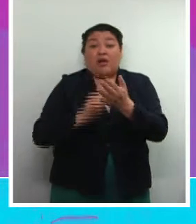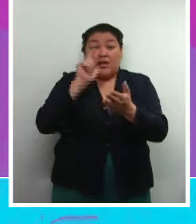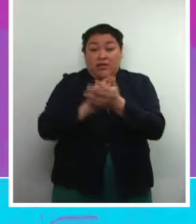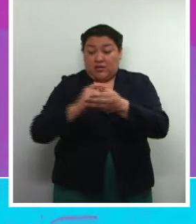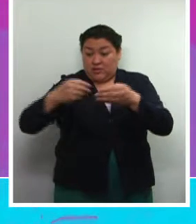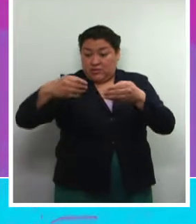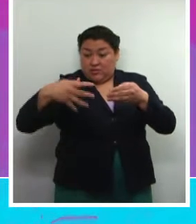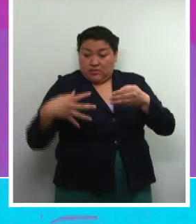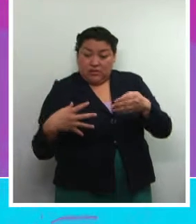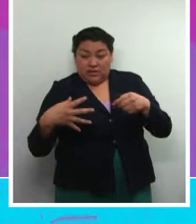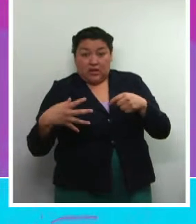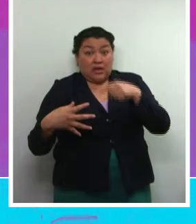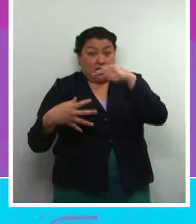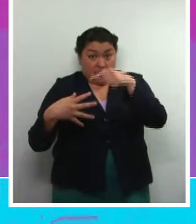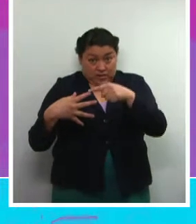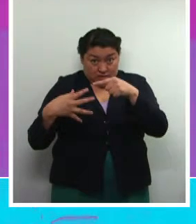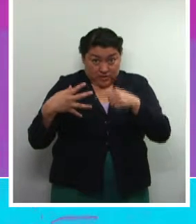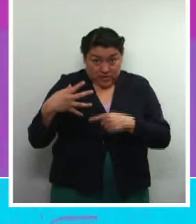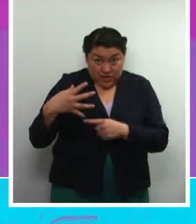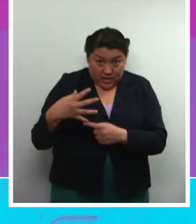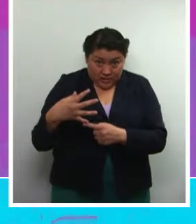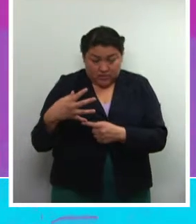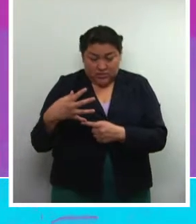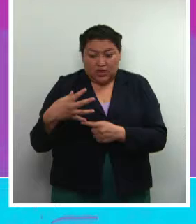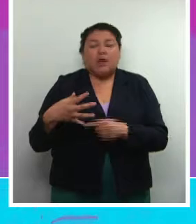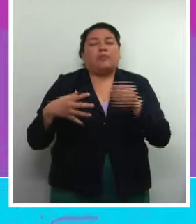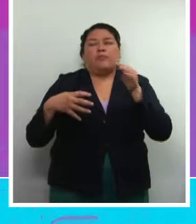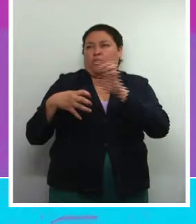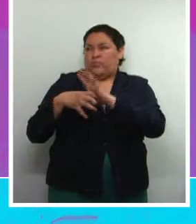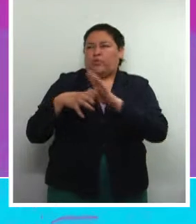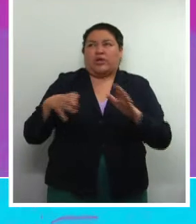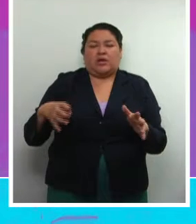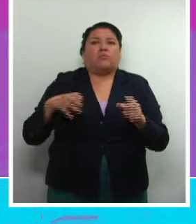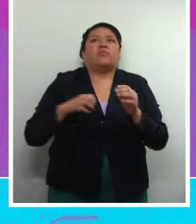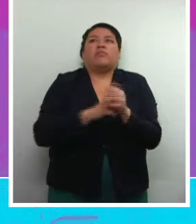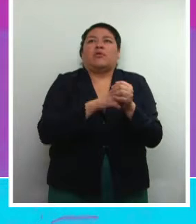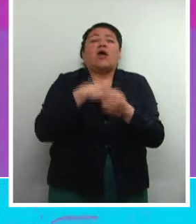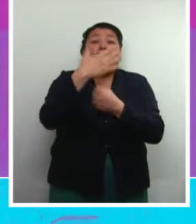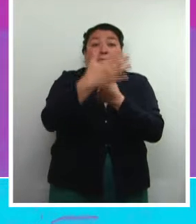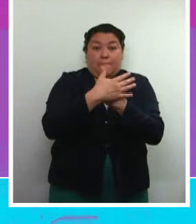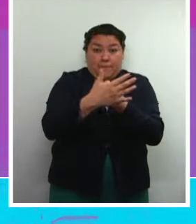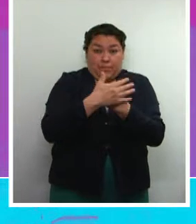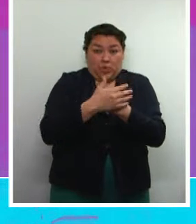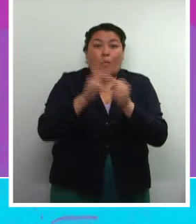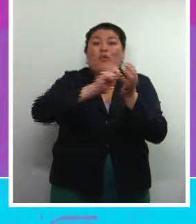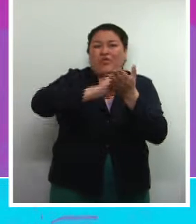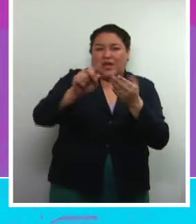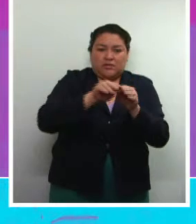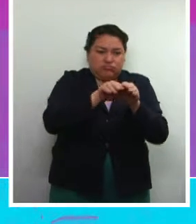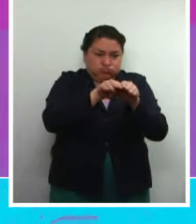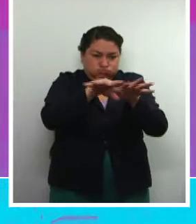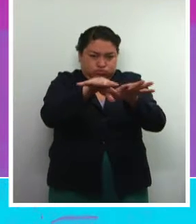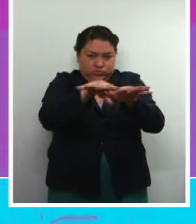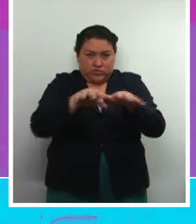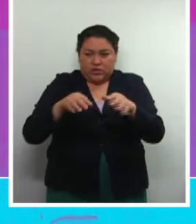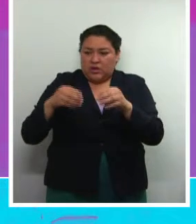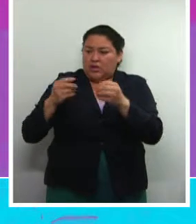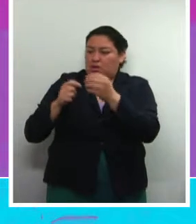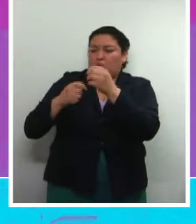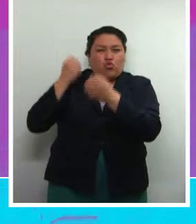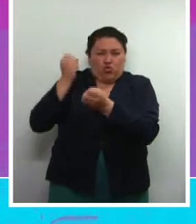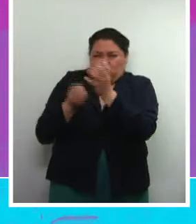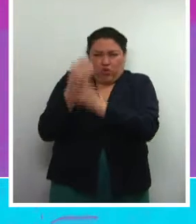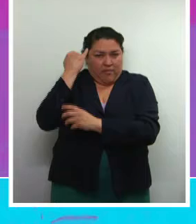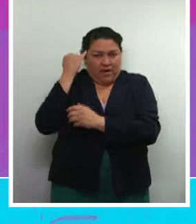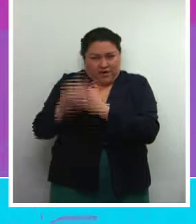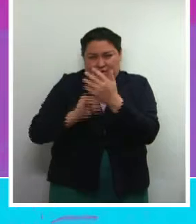podrán reformarse en un sentido progresivo para su ampliación, protección y garantía. Son parte de